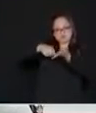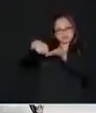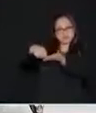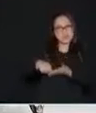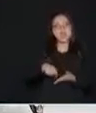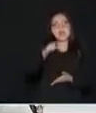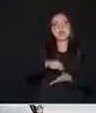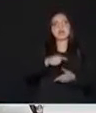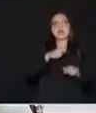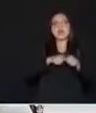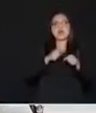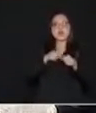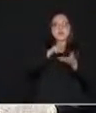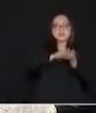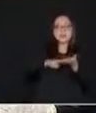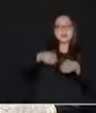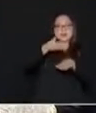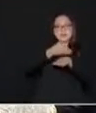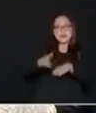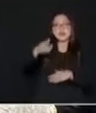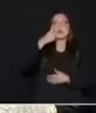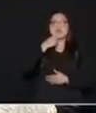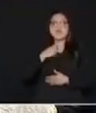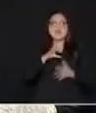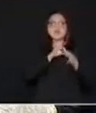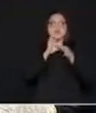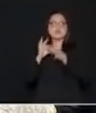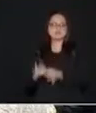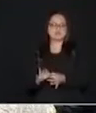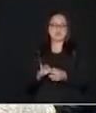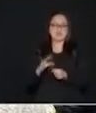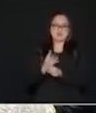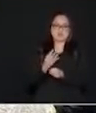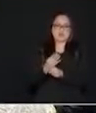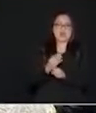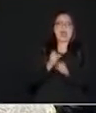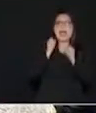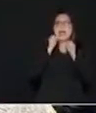colores, el verde, blanco y rojo, son además adecuados